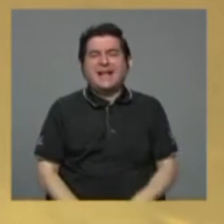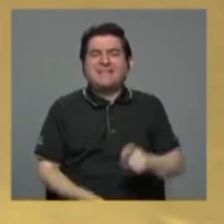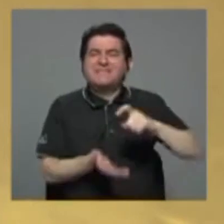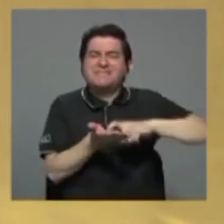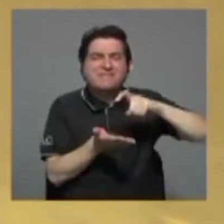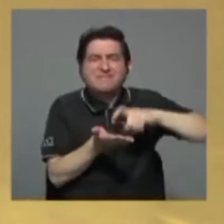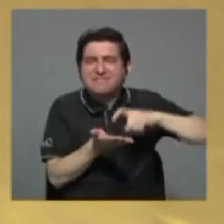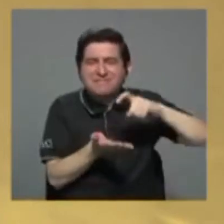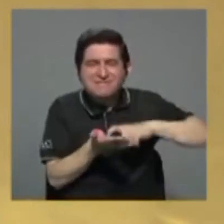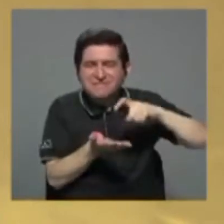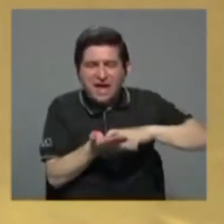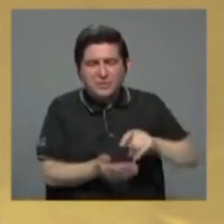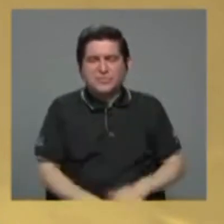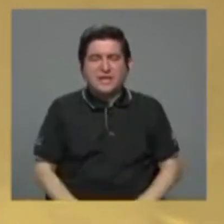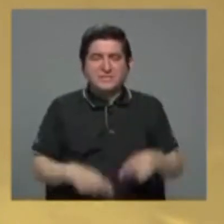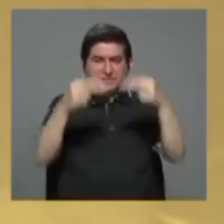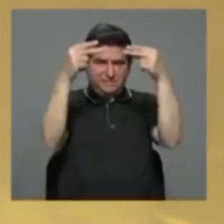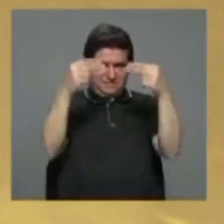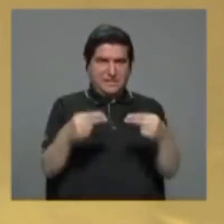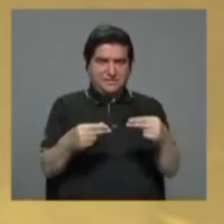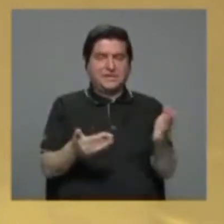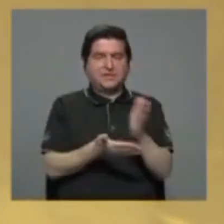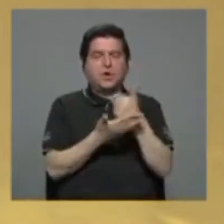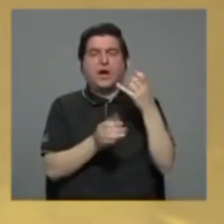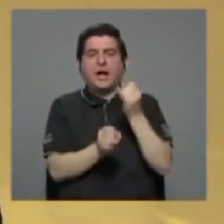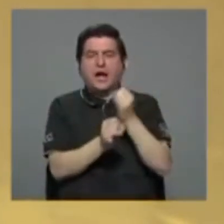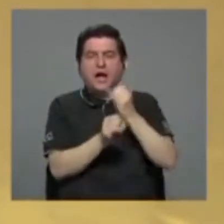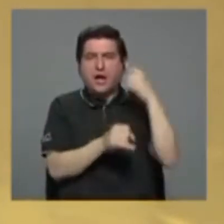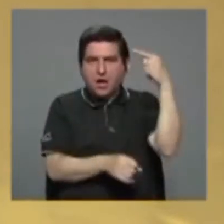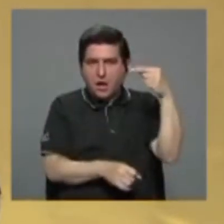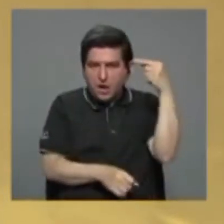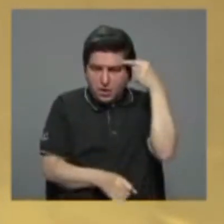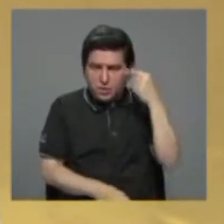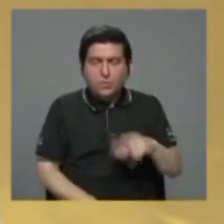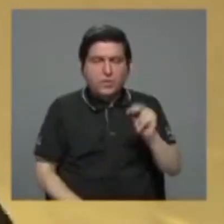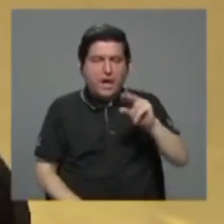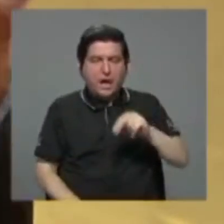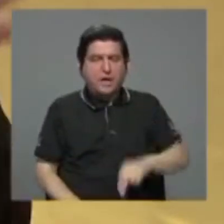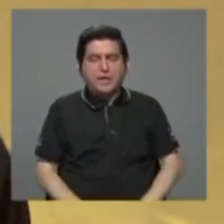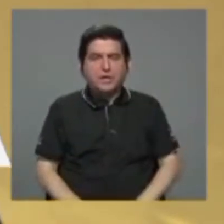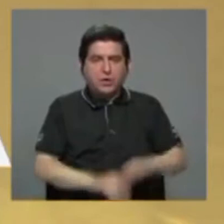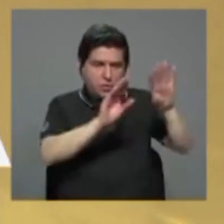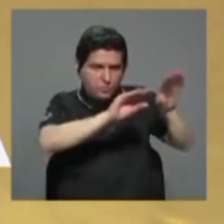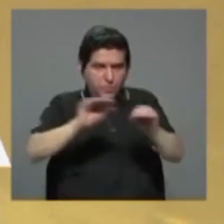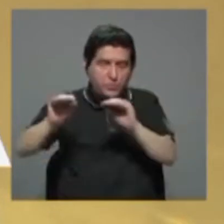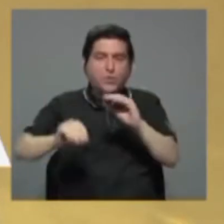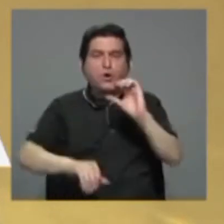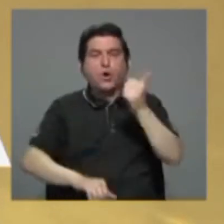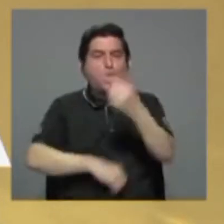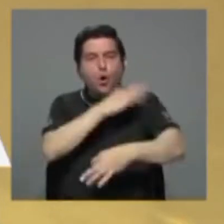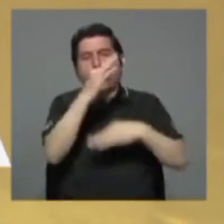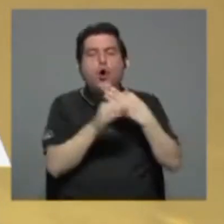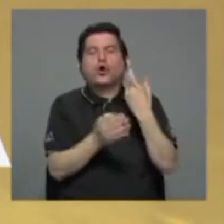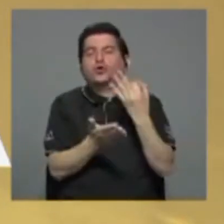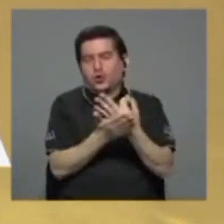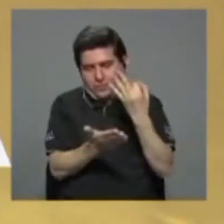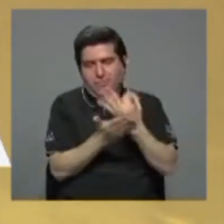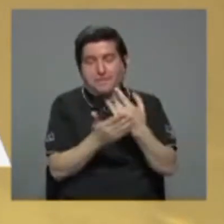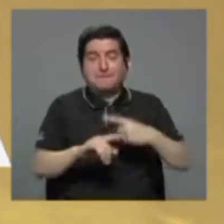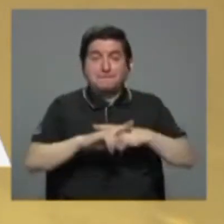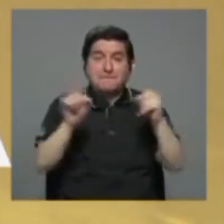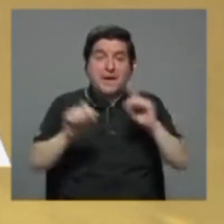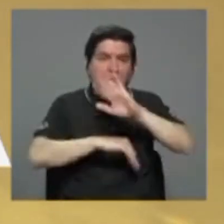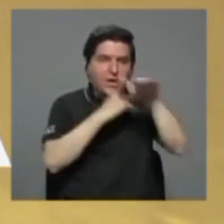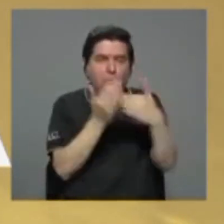deja Hacienda con algunas instituciones del Estado a las que no les transfiere, pues ese es otro tipo de financiamiento. Pero bueno, con todo